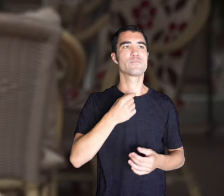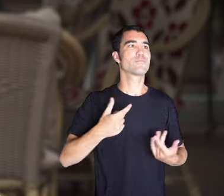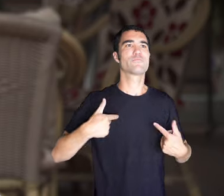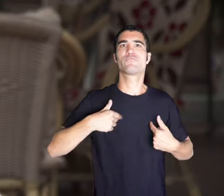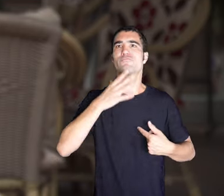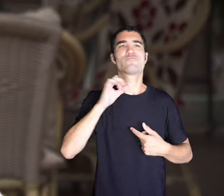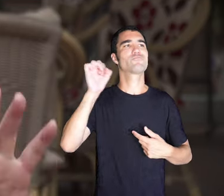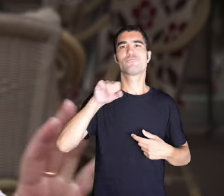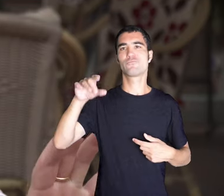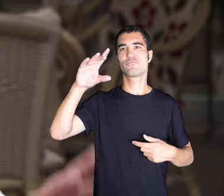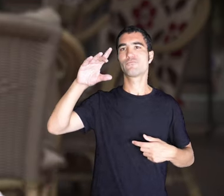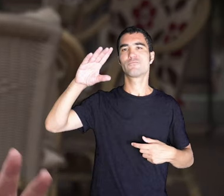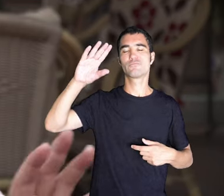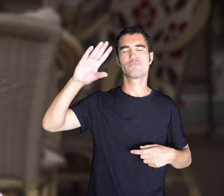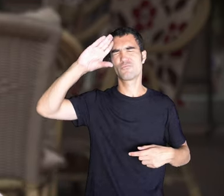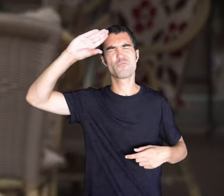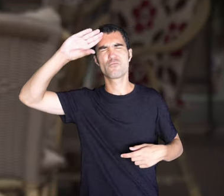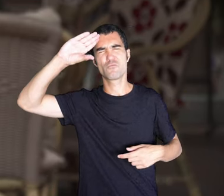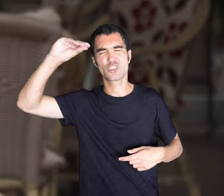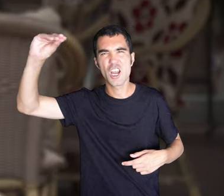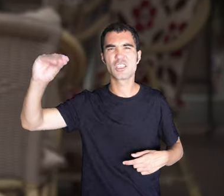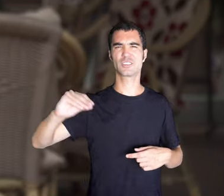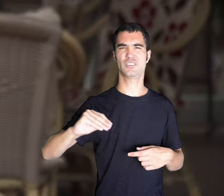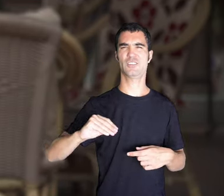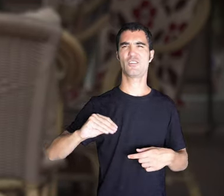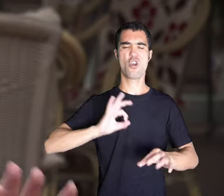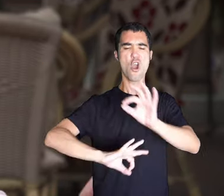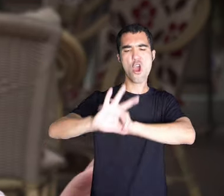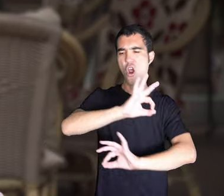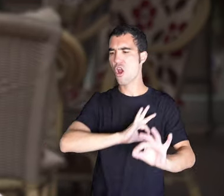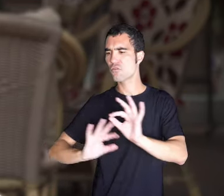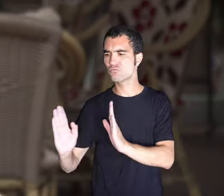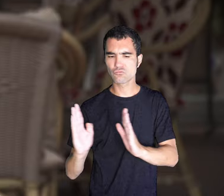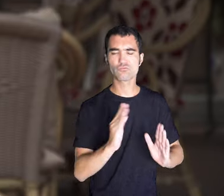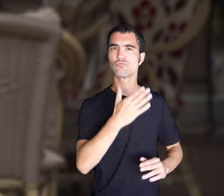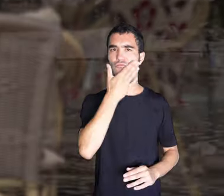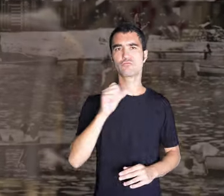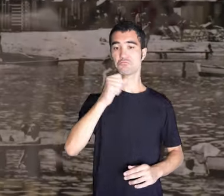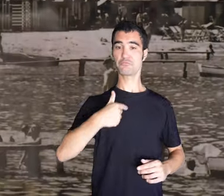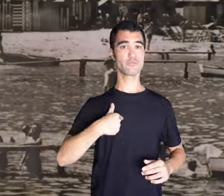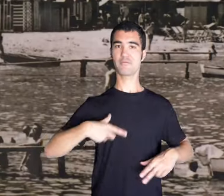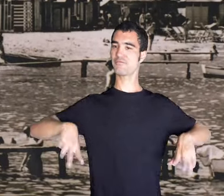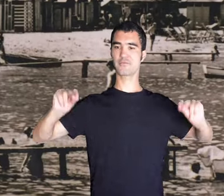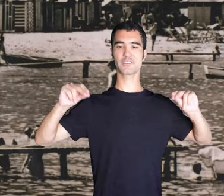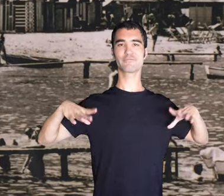muy inteligente y muy bien organizada. Y ya está. Ahora no me ocupo de nada.